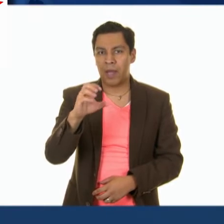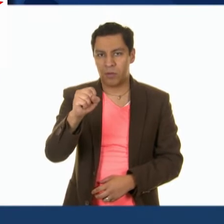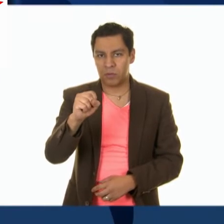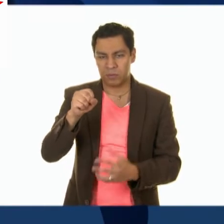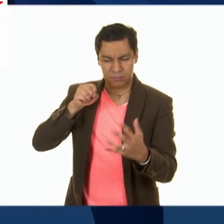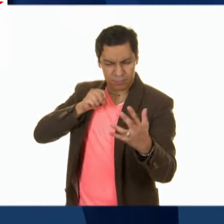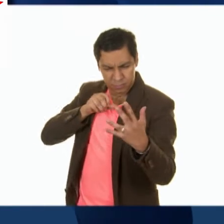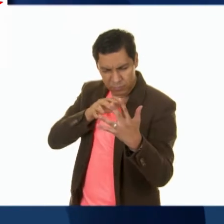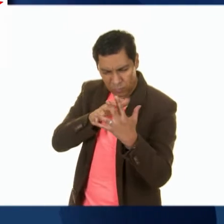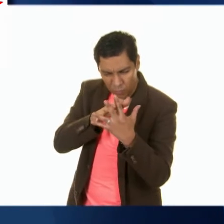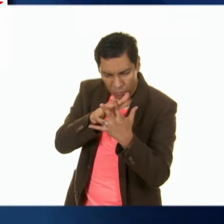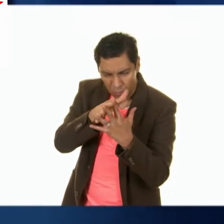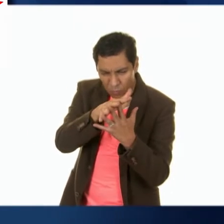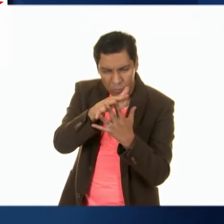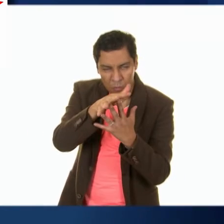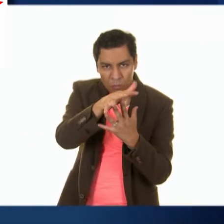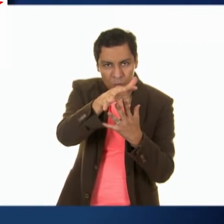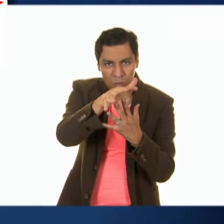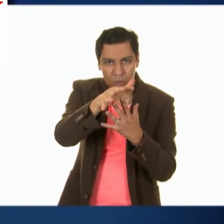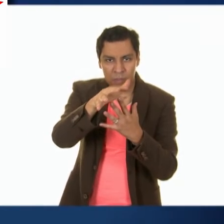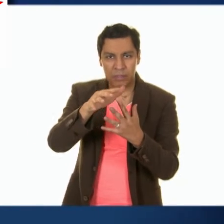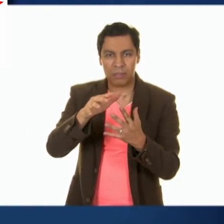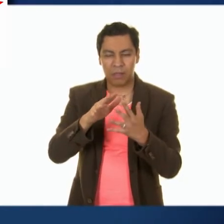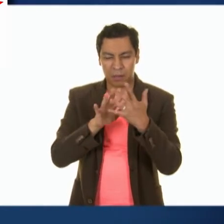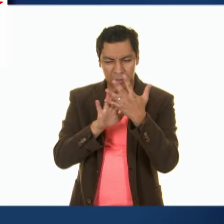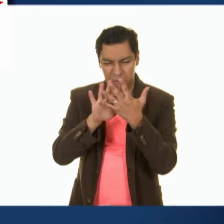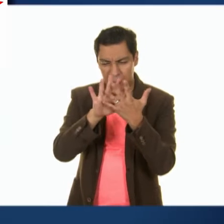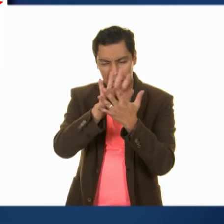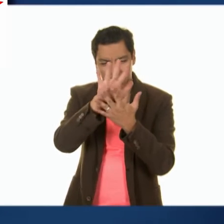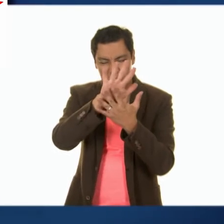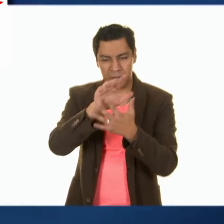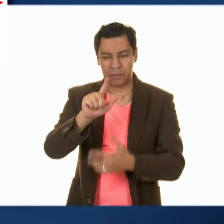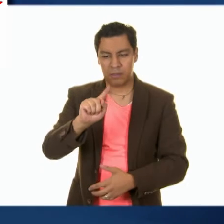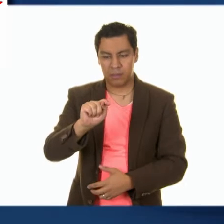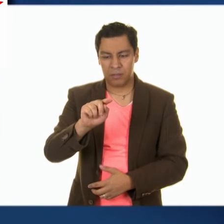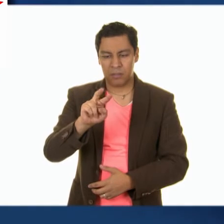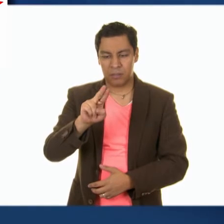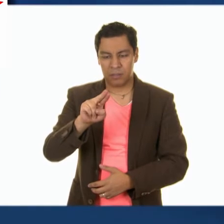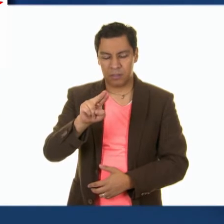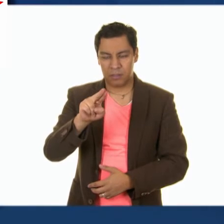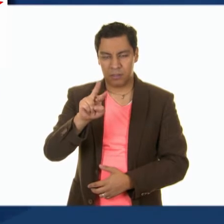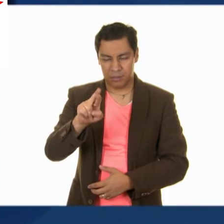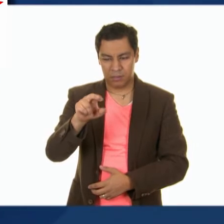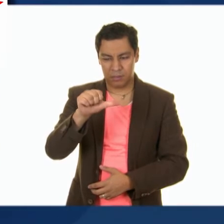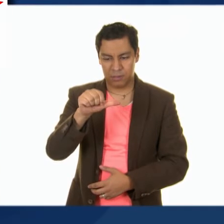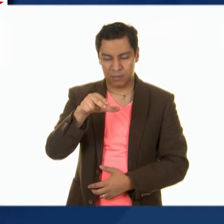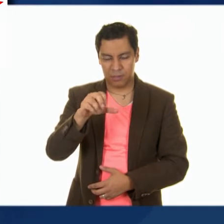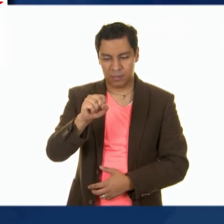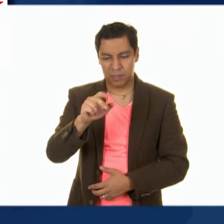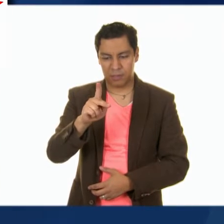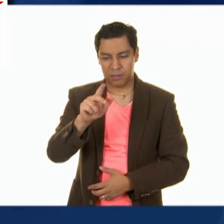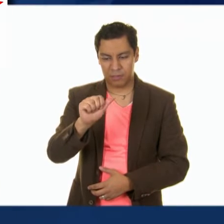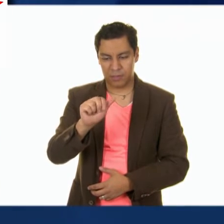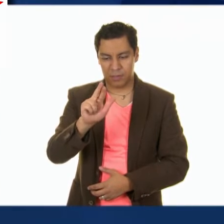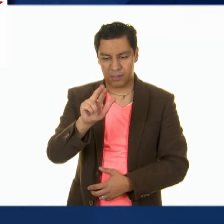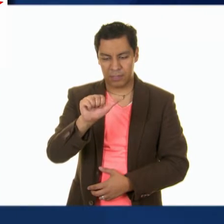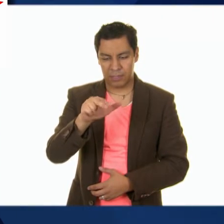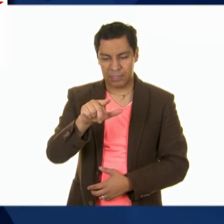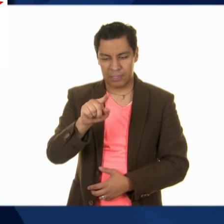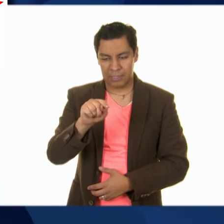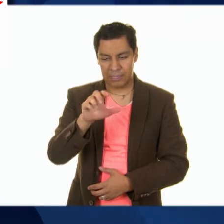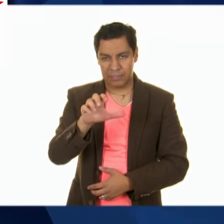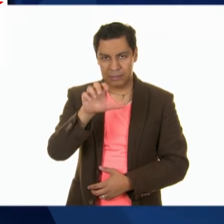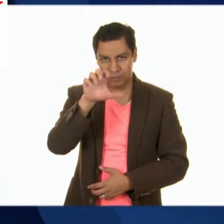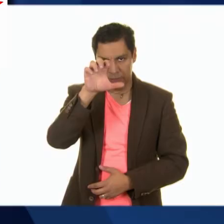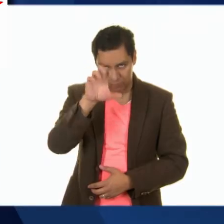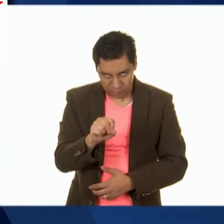rango de frecuencias, se les llama transparentes. Es precisamente este proceso de absorción y posteriormente remisión